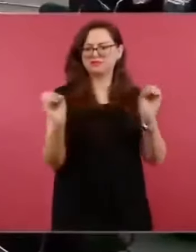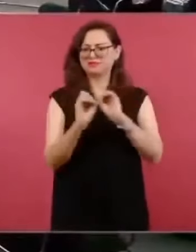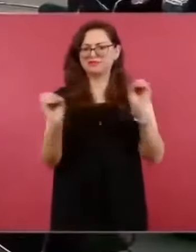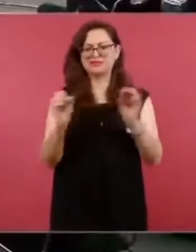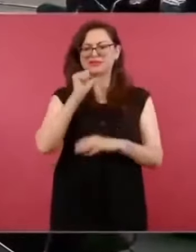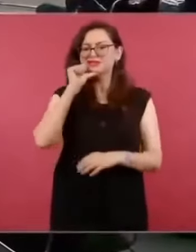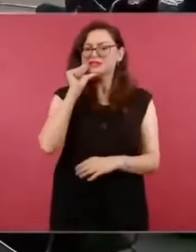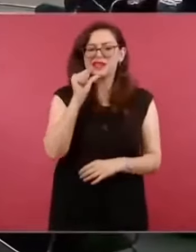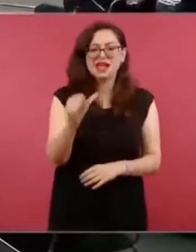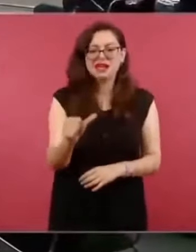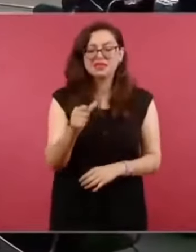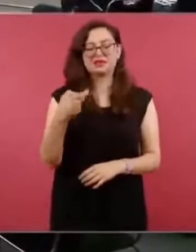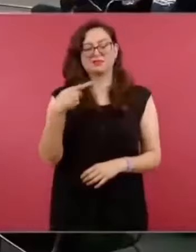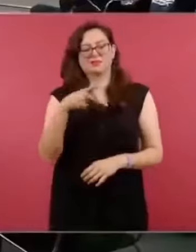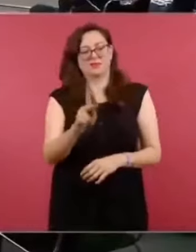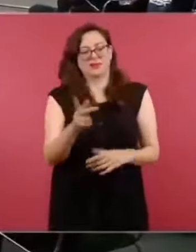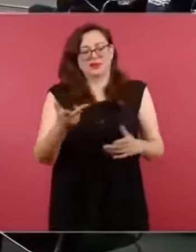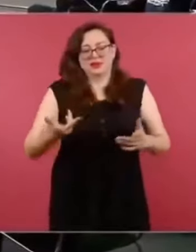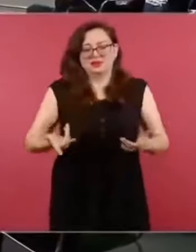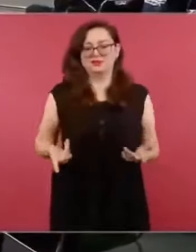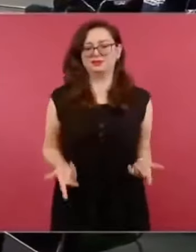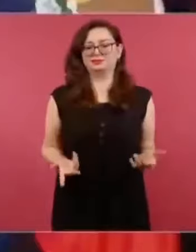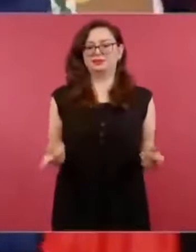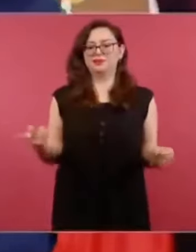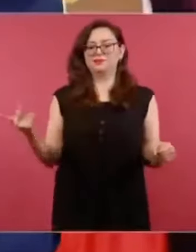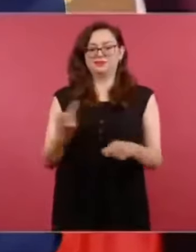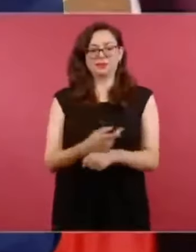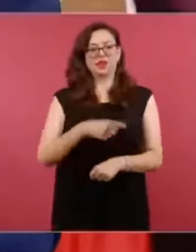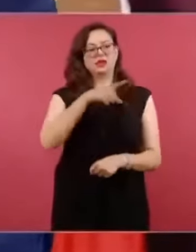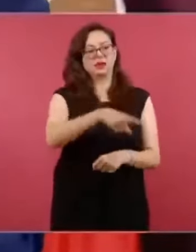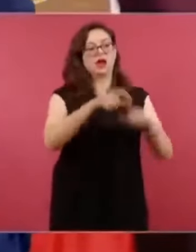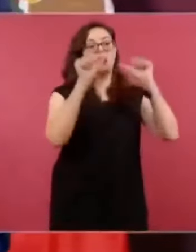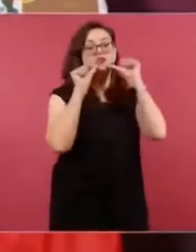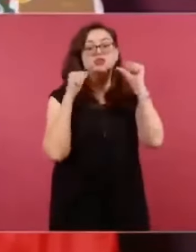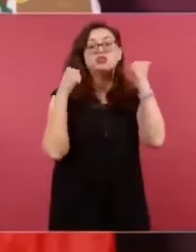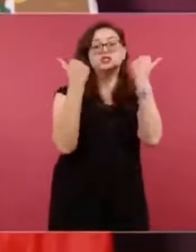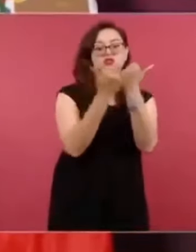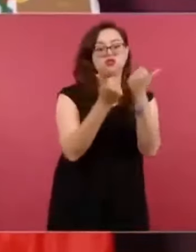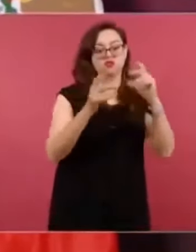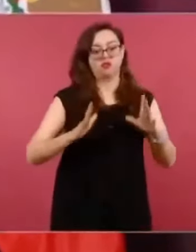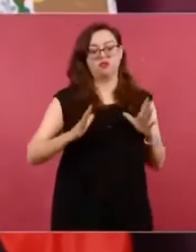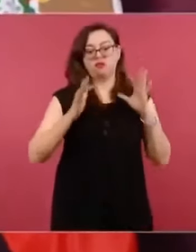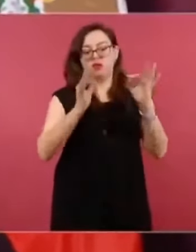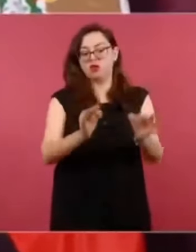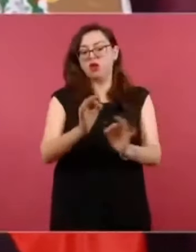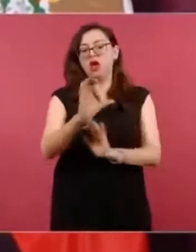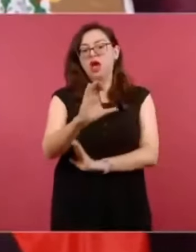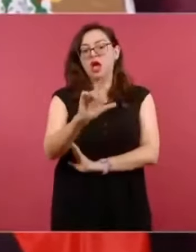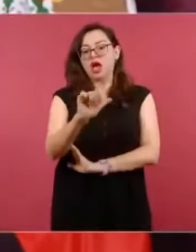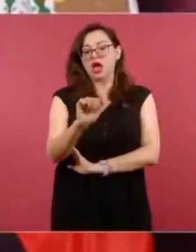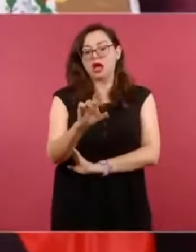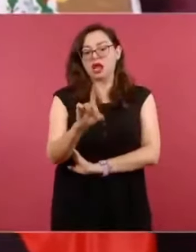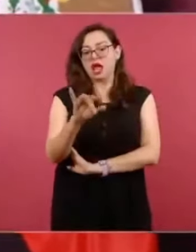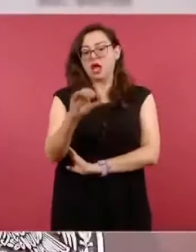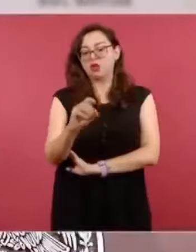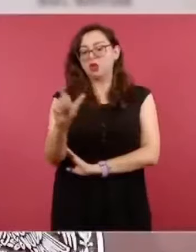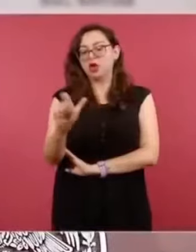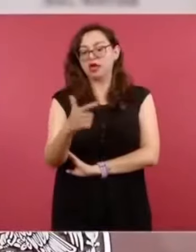fundación de Claudio iis González que fue la fundación que estuvo en contra de los